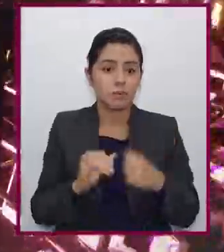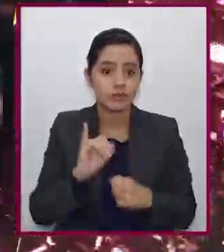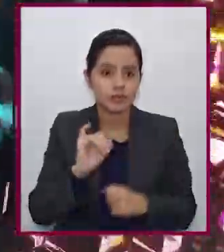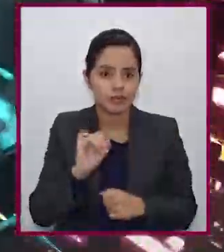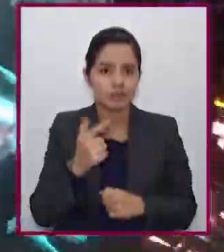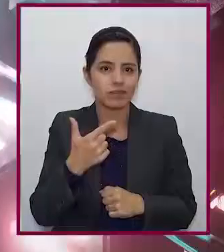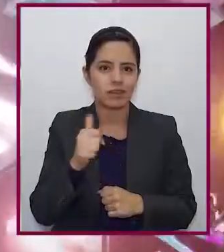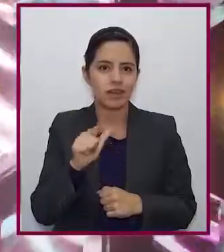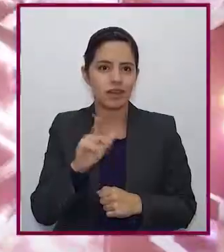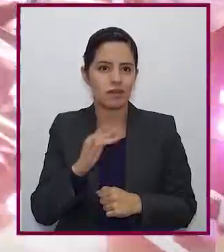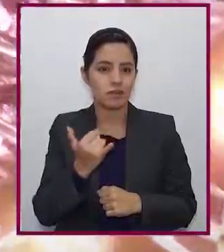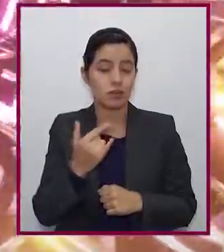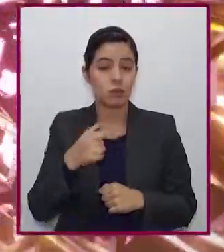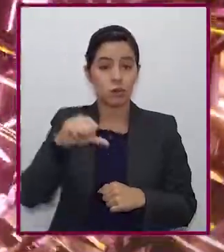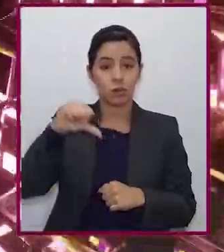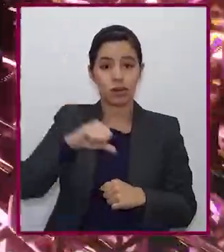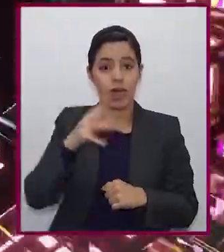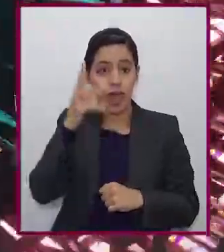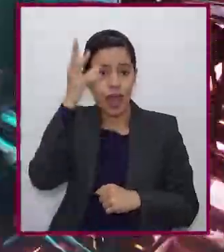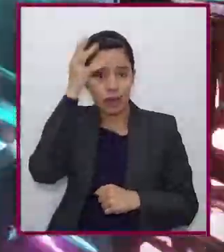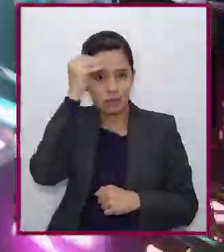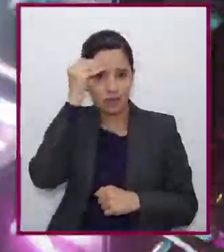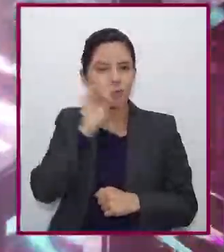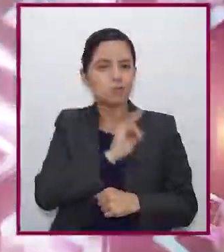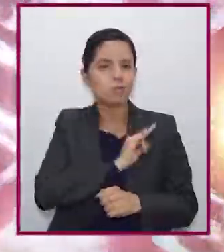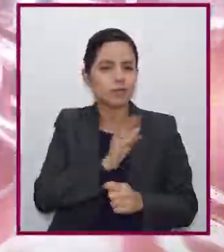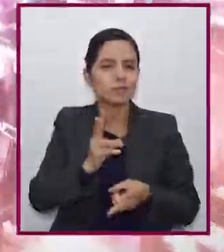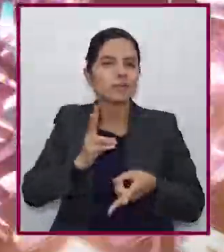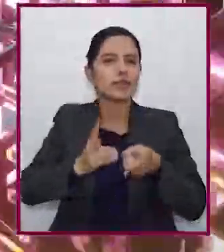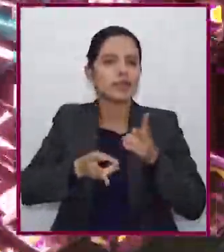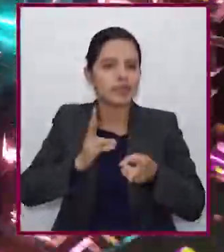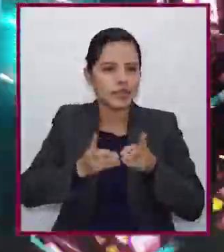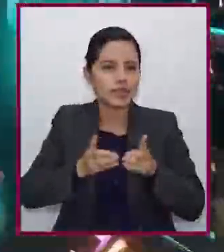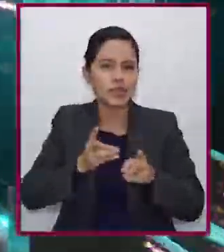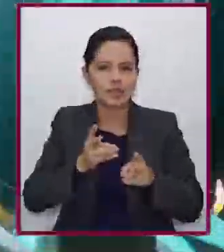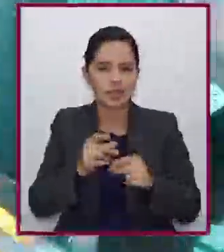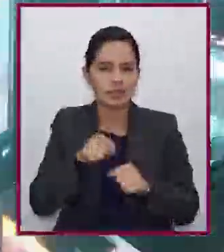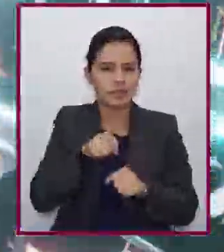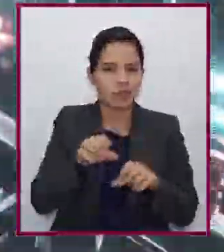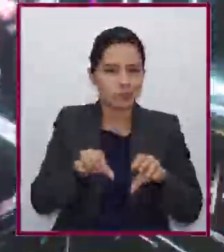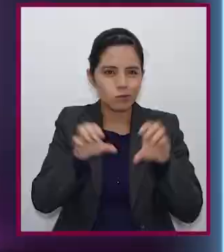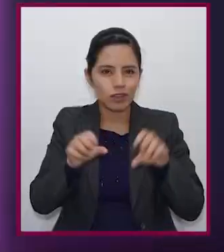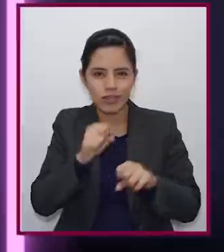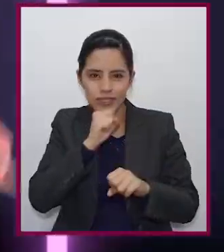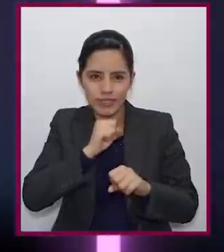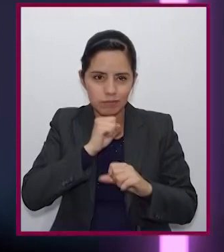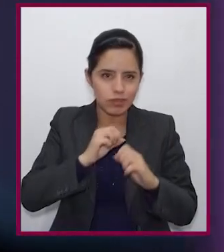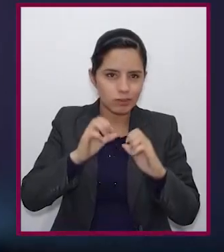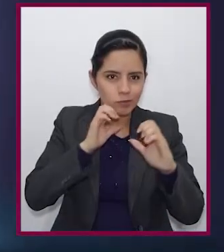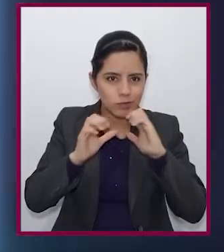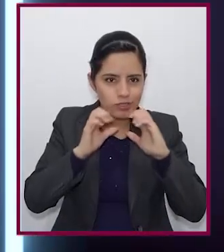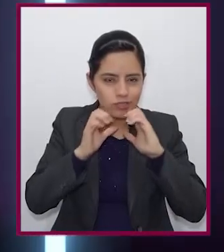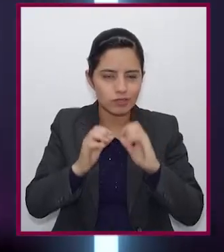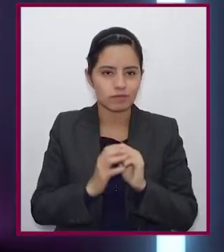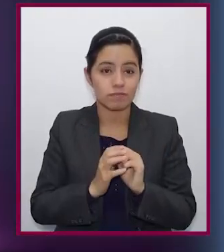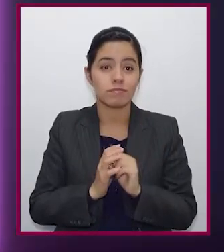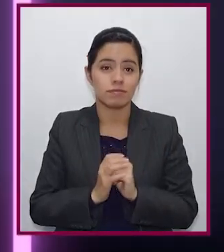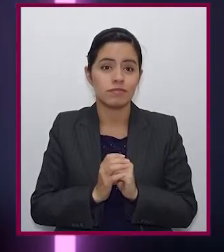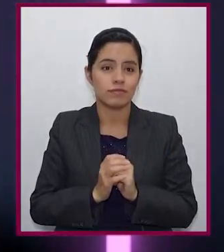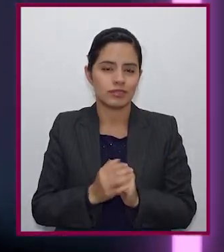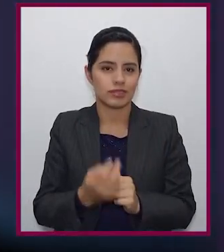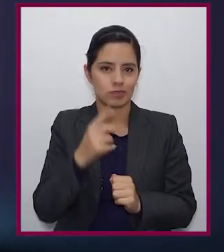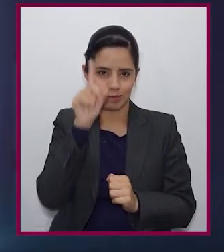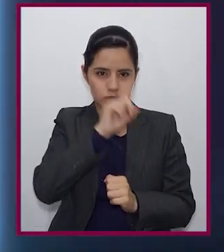Ahora sí, Gaby, con todo lo que aprendimos hoy, puedes echar el tecno chismecito con tu computadora. La verdad es que, gracias a